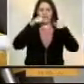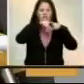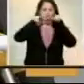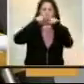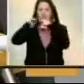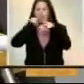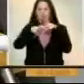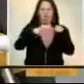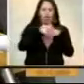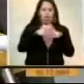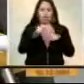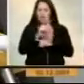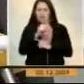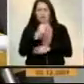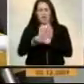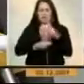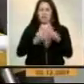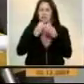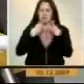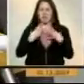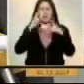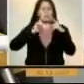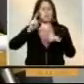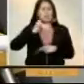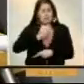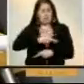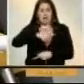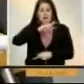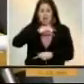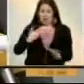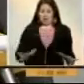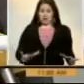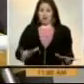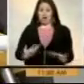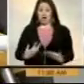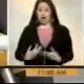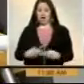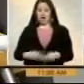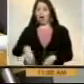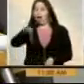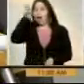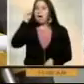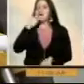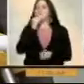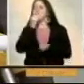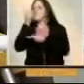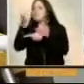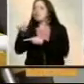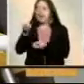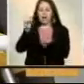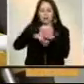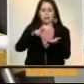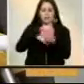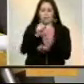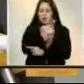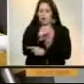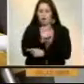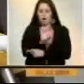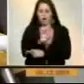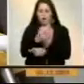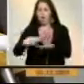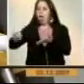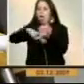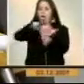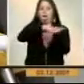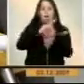no contribuye en nada al país, son rumores falsos totalmente. Llamados a no hacernos eco de ese tipo de rumores, porque así como está sano el sistema,